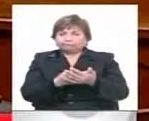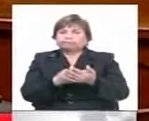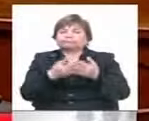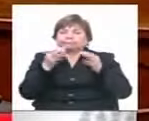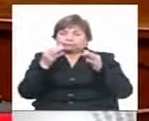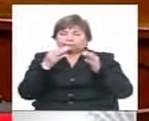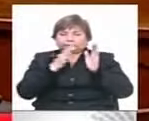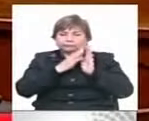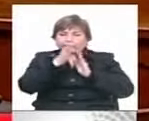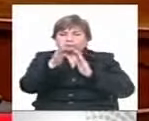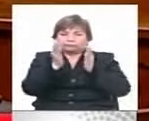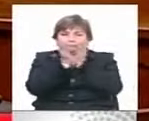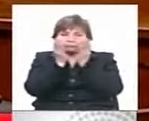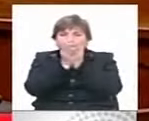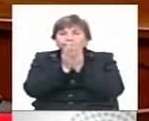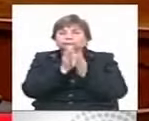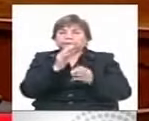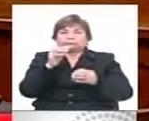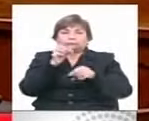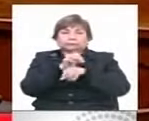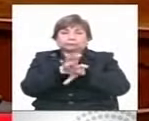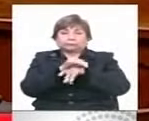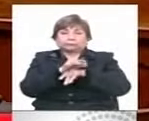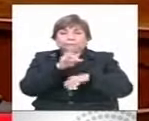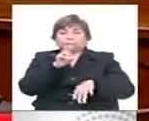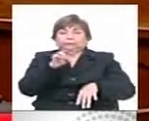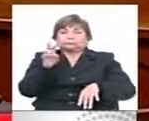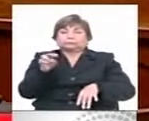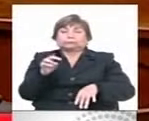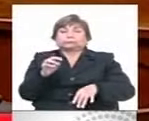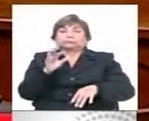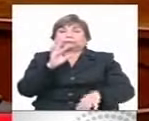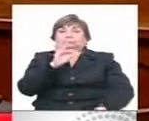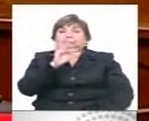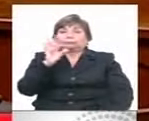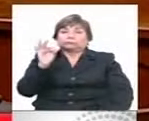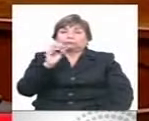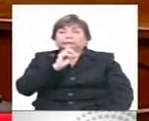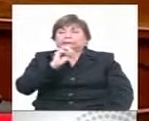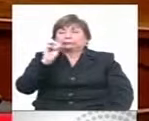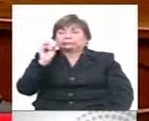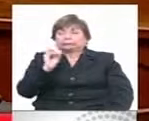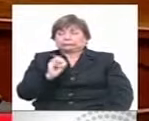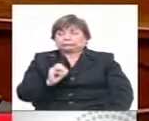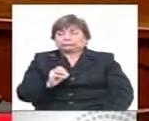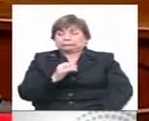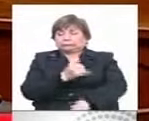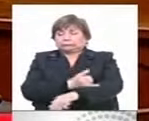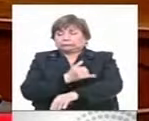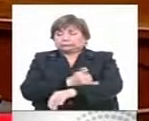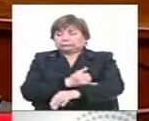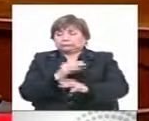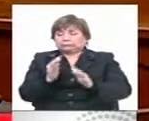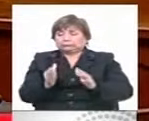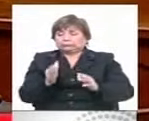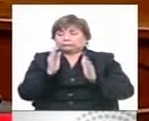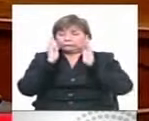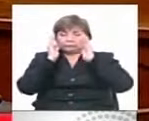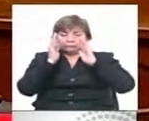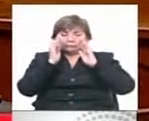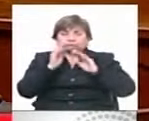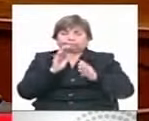presencialidad, de modo tal que para julio del 2022 el 99% de instituciones educativas